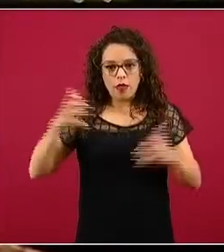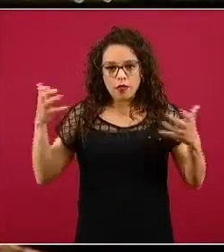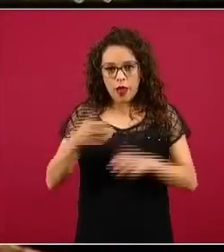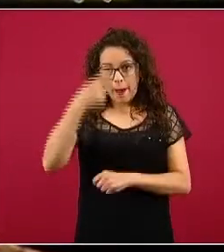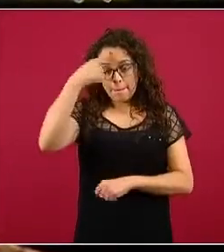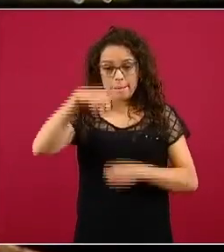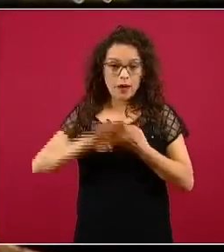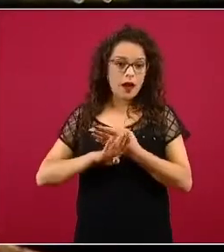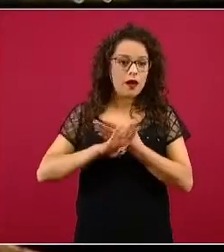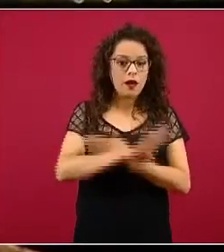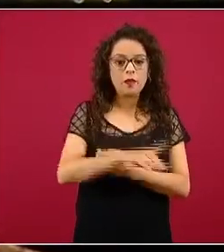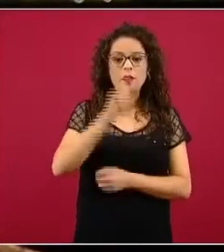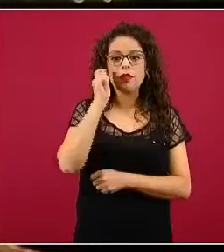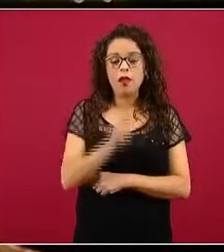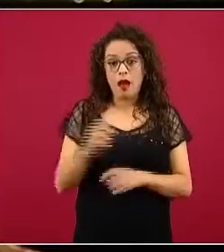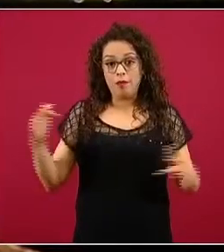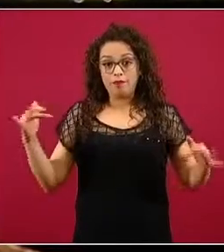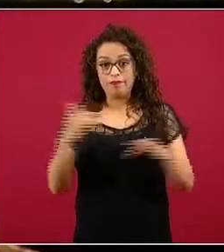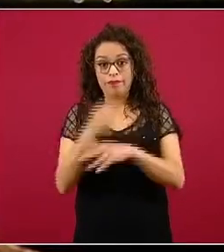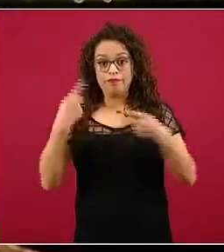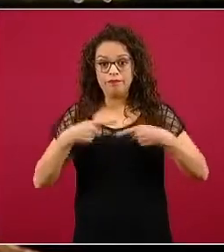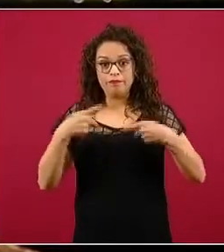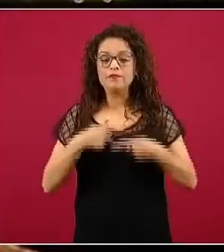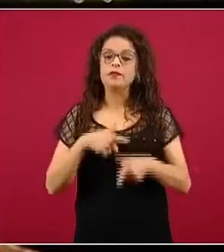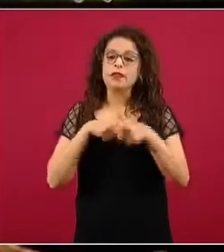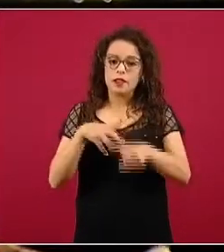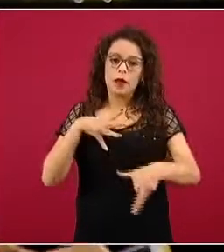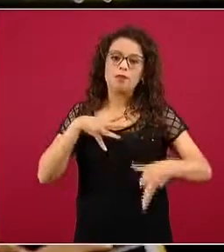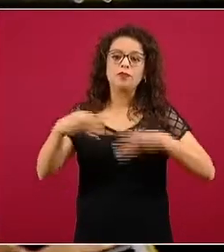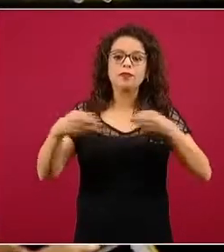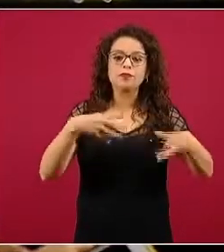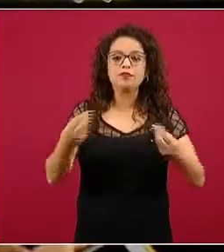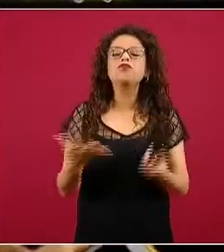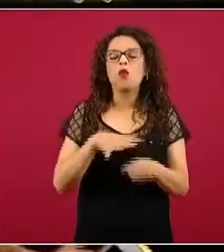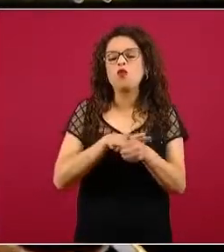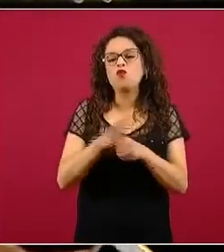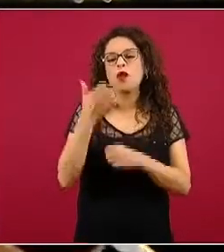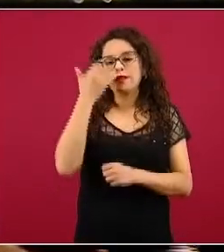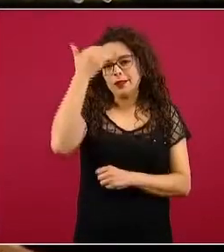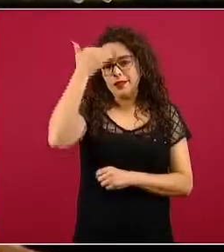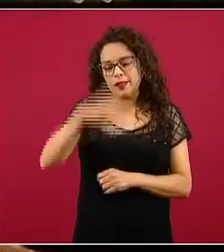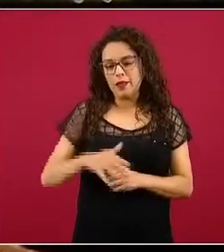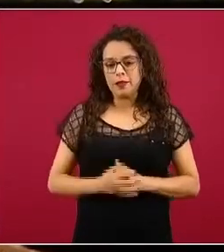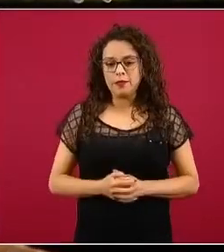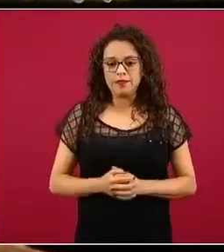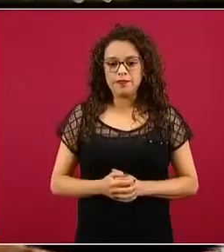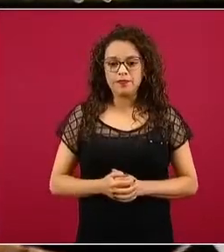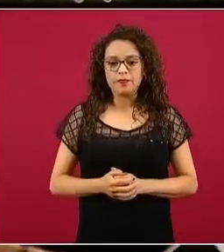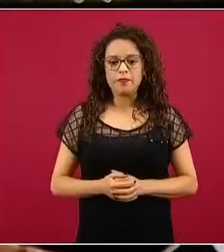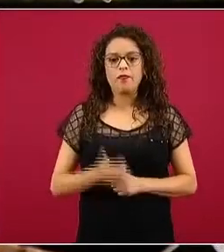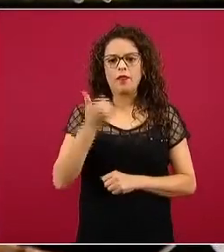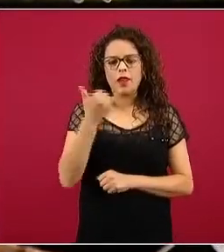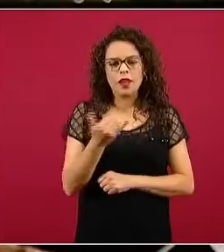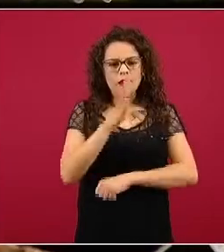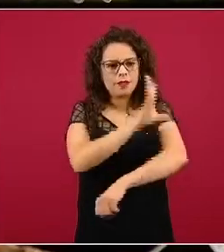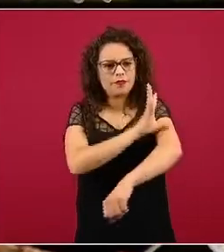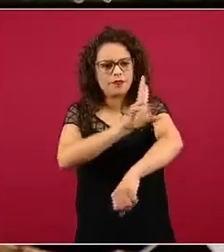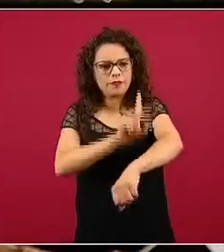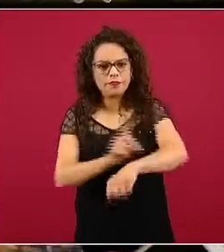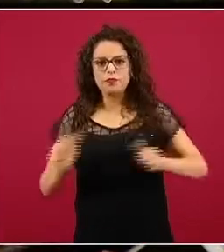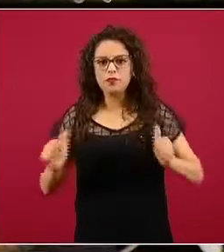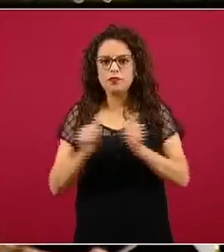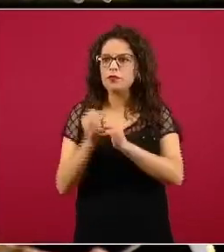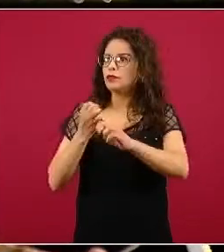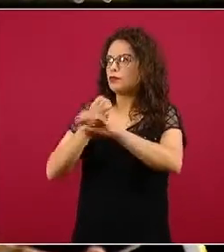la movilidad sea un foco de contagio? Y si me permite, ¿cómo está haciendo la coordinación con el Estado de